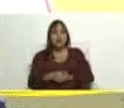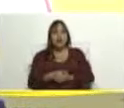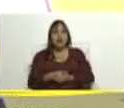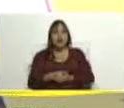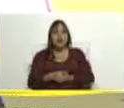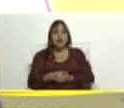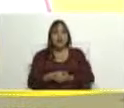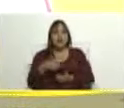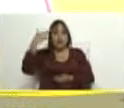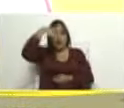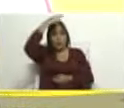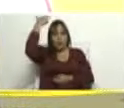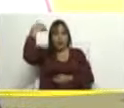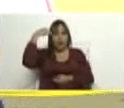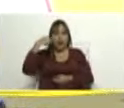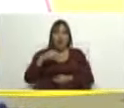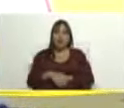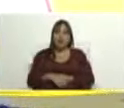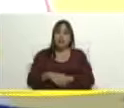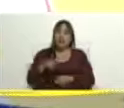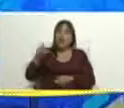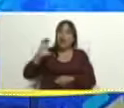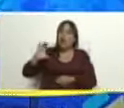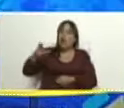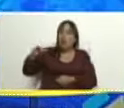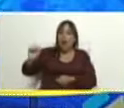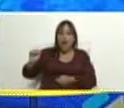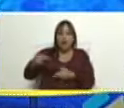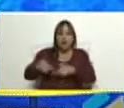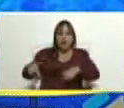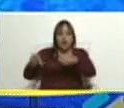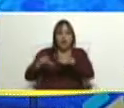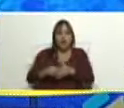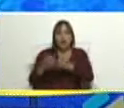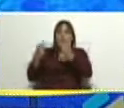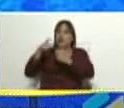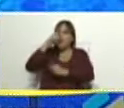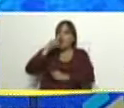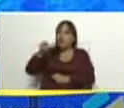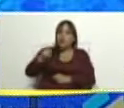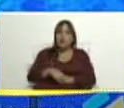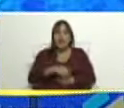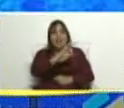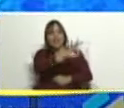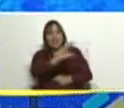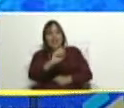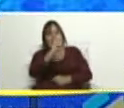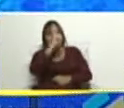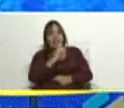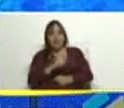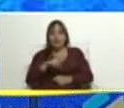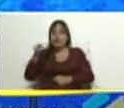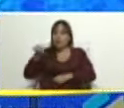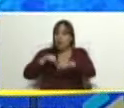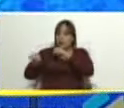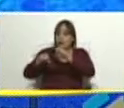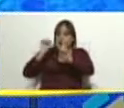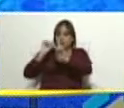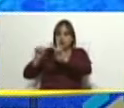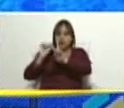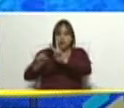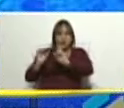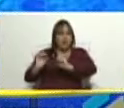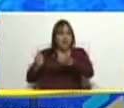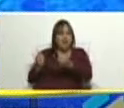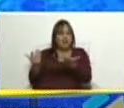Cuba. Sabroso el calor que pega en Cuba, ¿vale? Sí. ¿Qué edad tienes tú? 30 años. ¿Y eres del movimiento Somos Venezuela desde